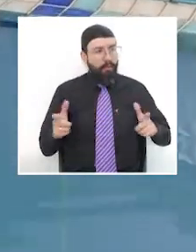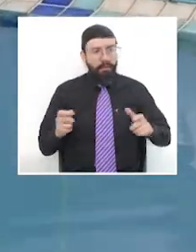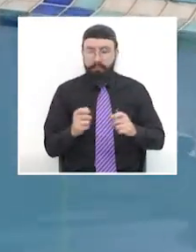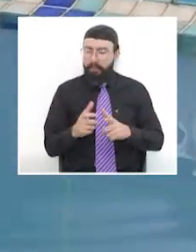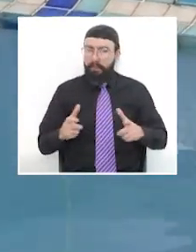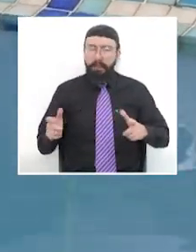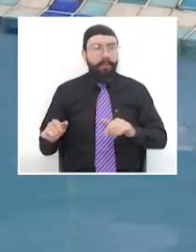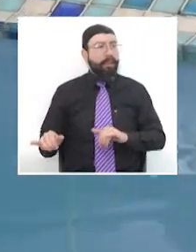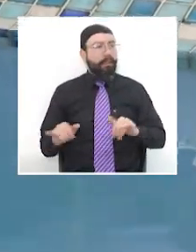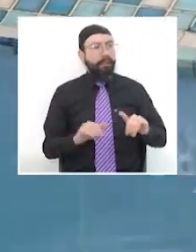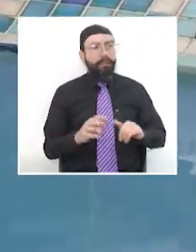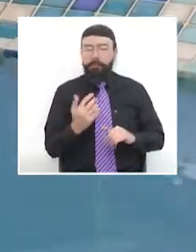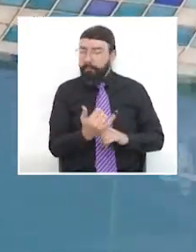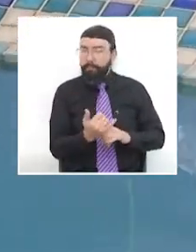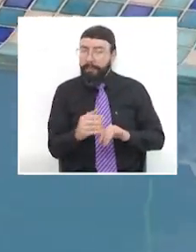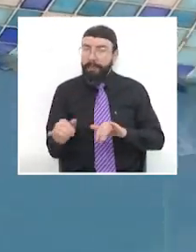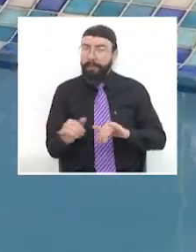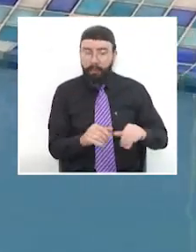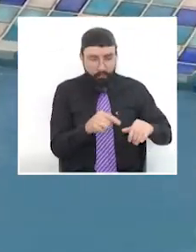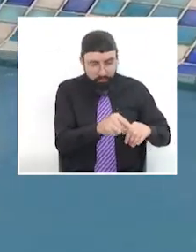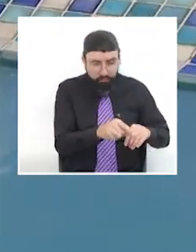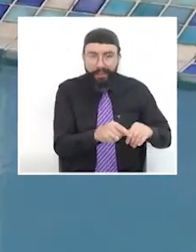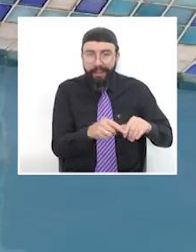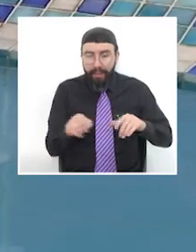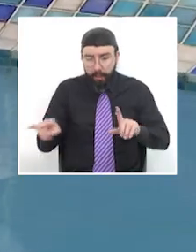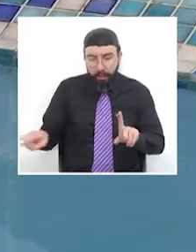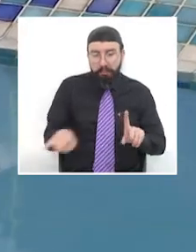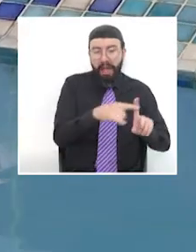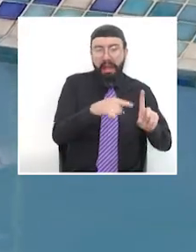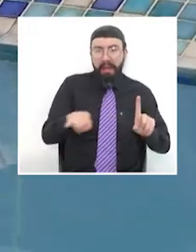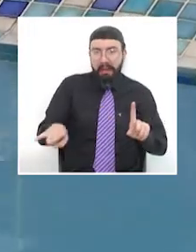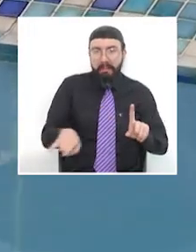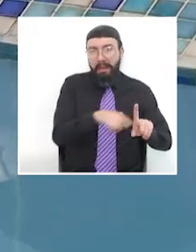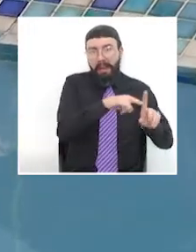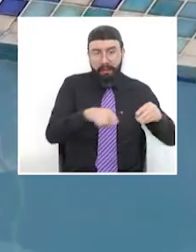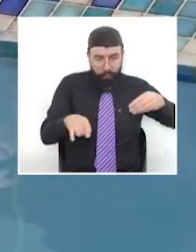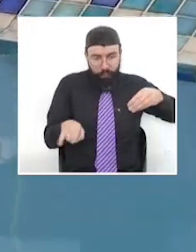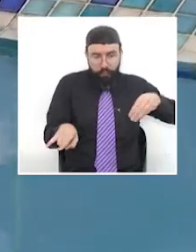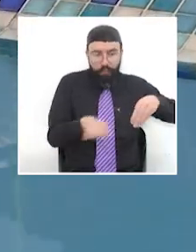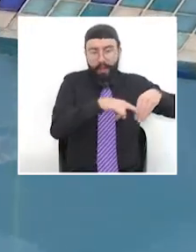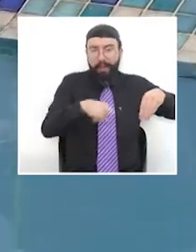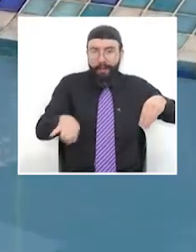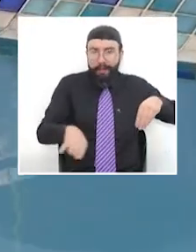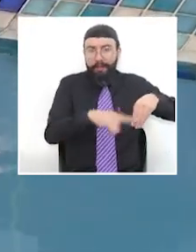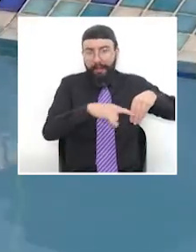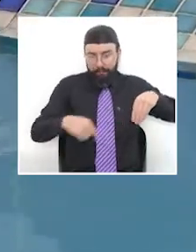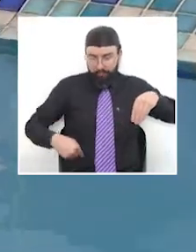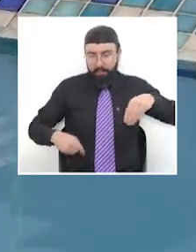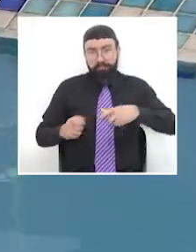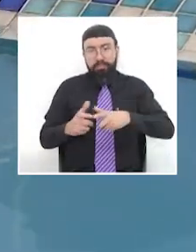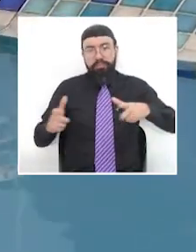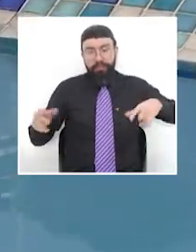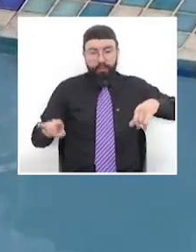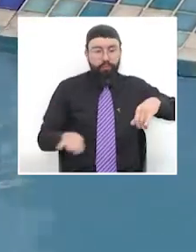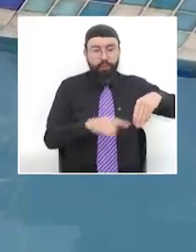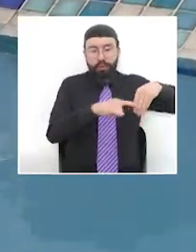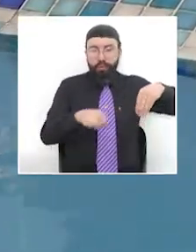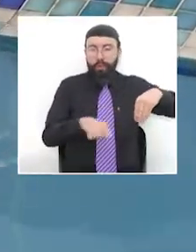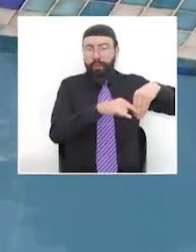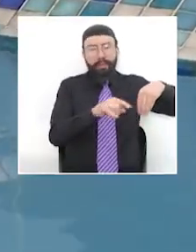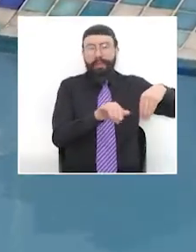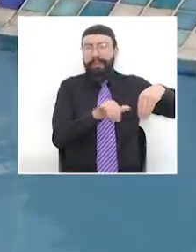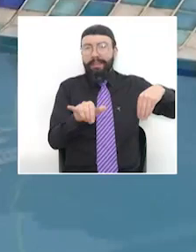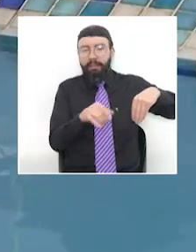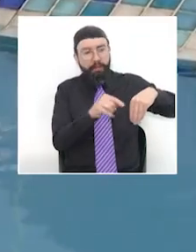formando, al chocar en este punto, estuviéramos de nuevo formando las ondas